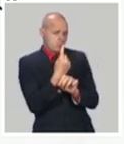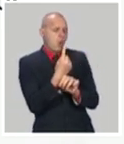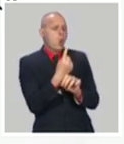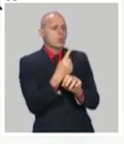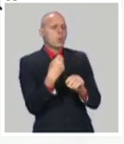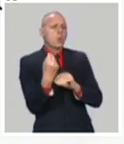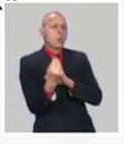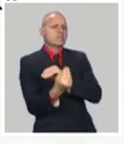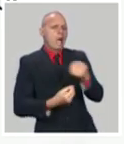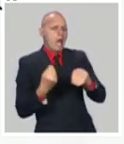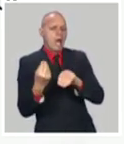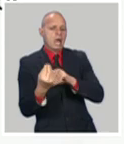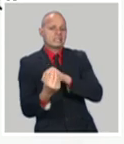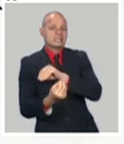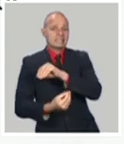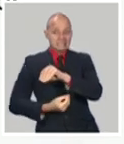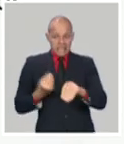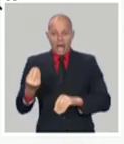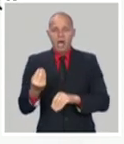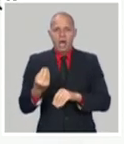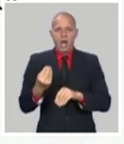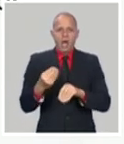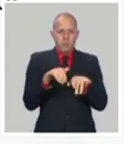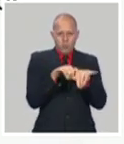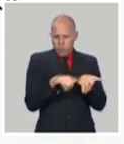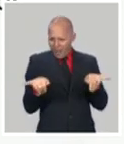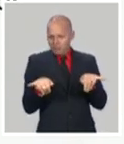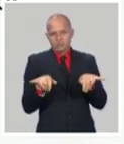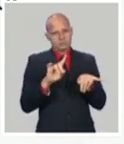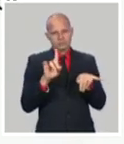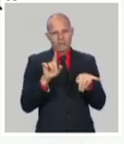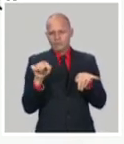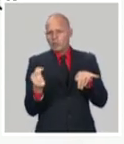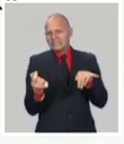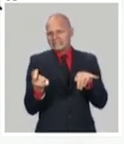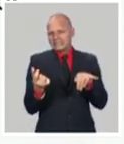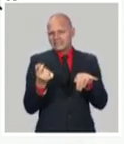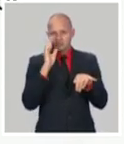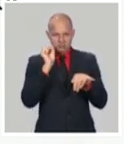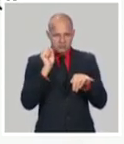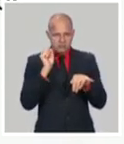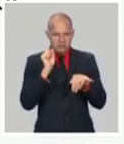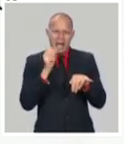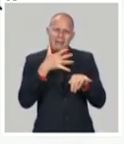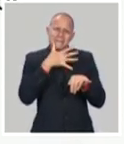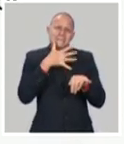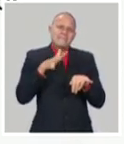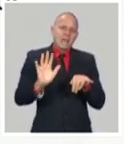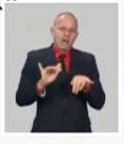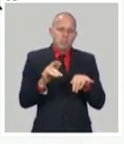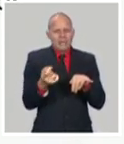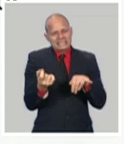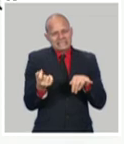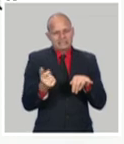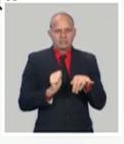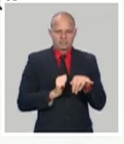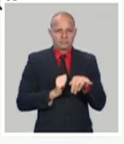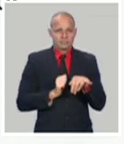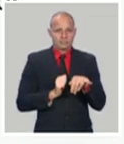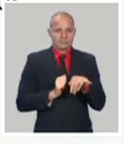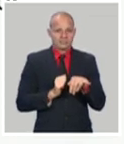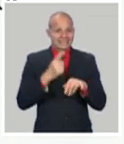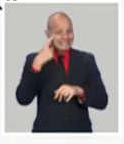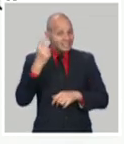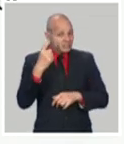punto de vista de lo que ese virus va a producir después cambie. Puede que sea similar, que se comporte igual, pero ya no